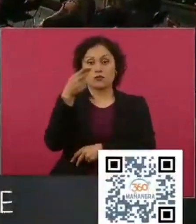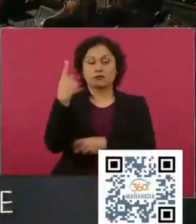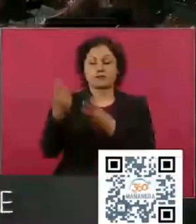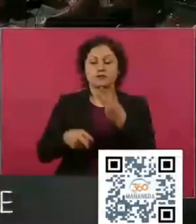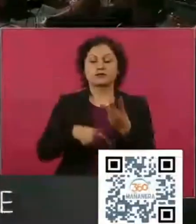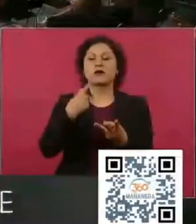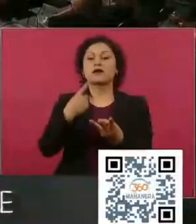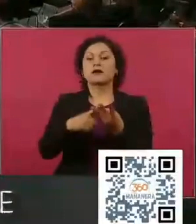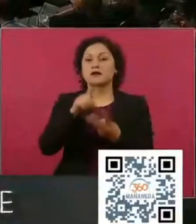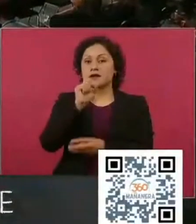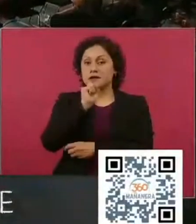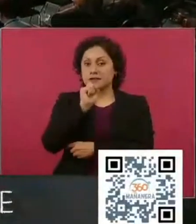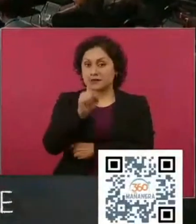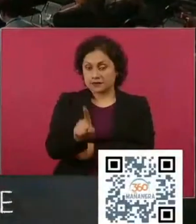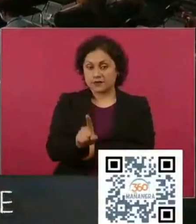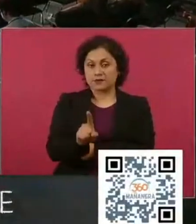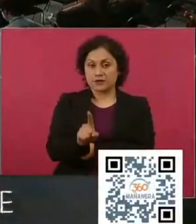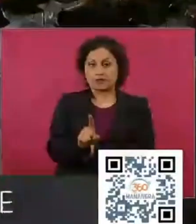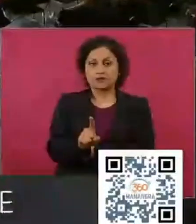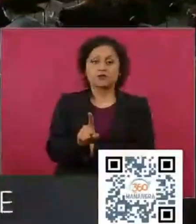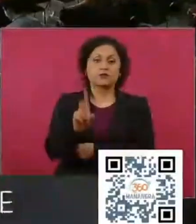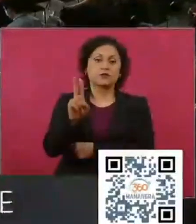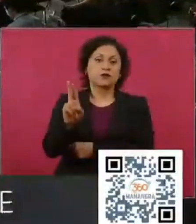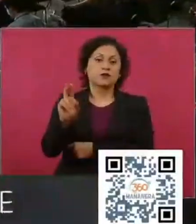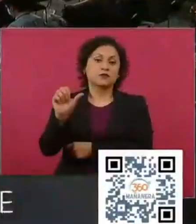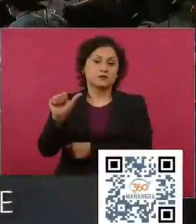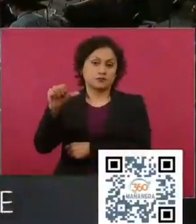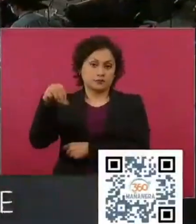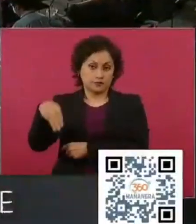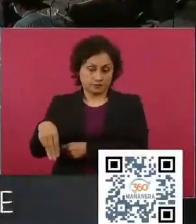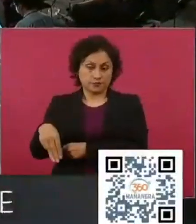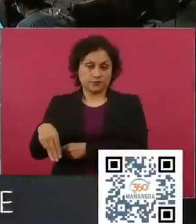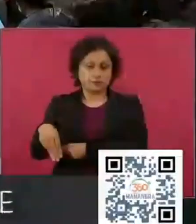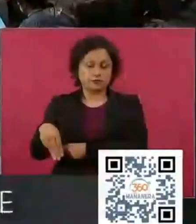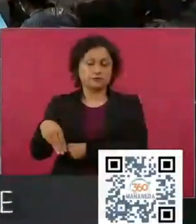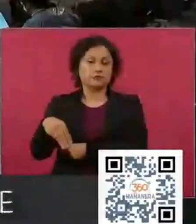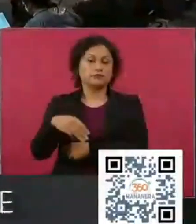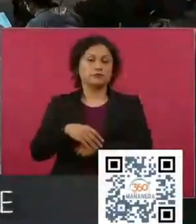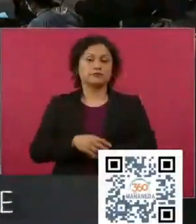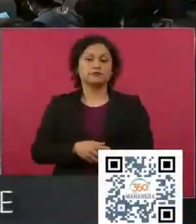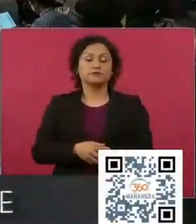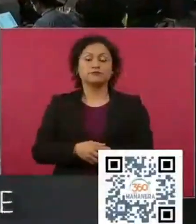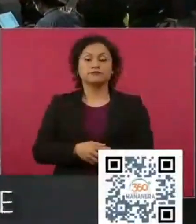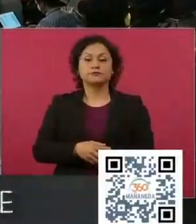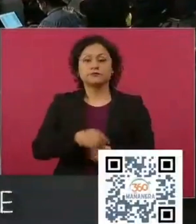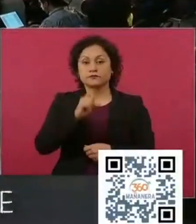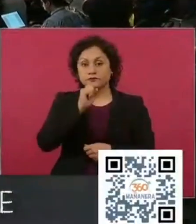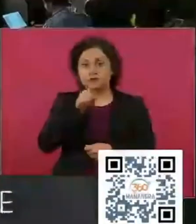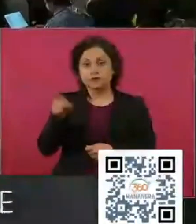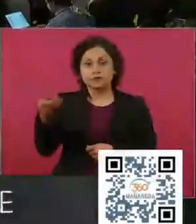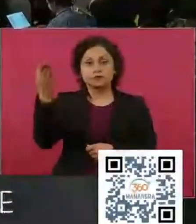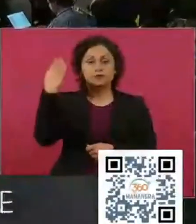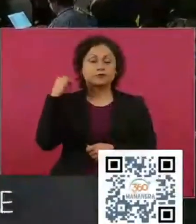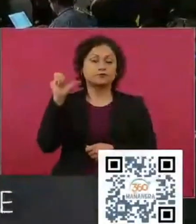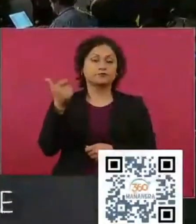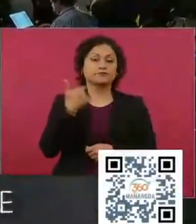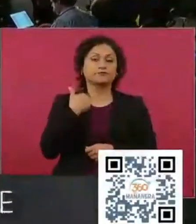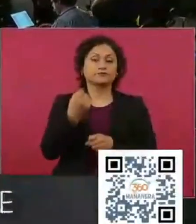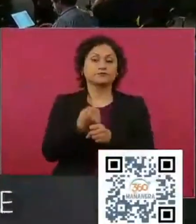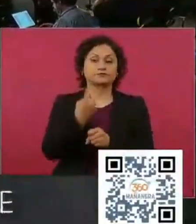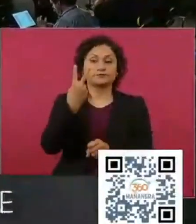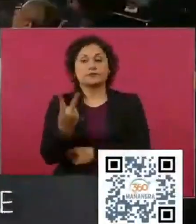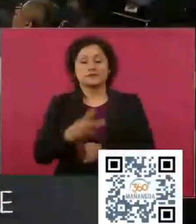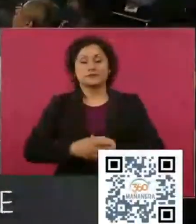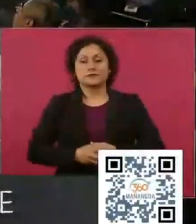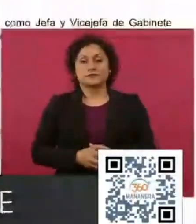Nacional Autónoma de México ocupó la subsecretaría de Ecología lo